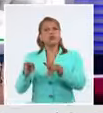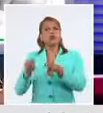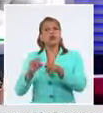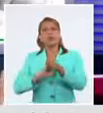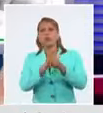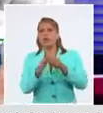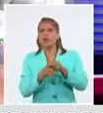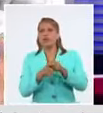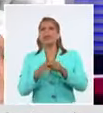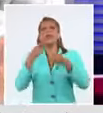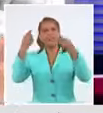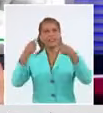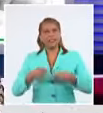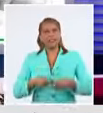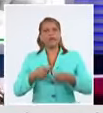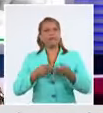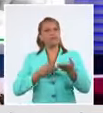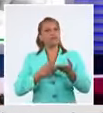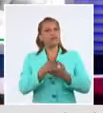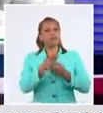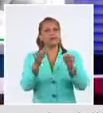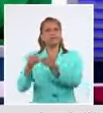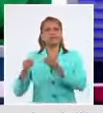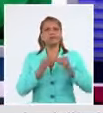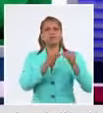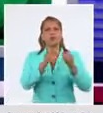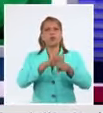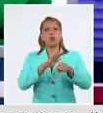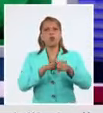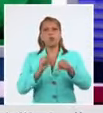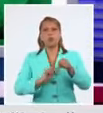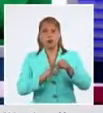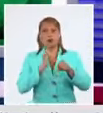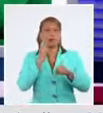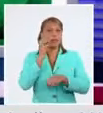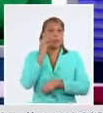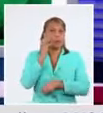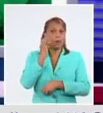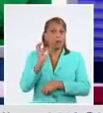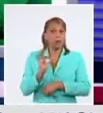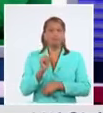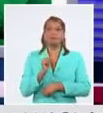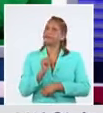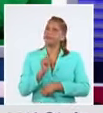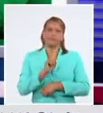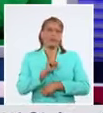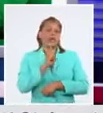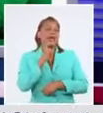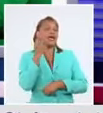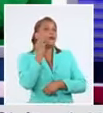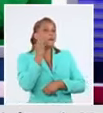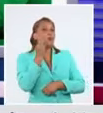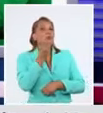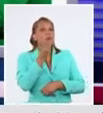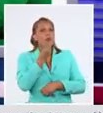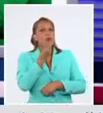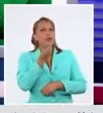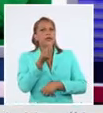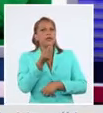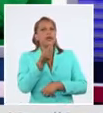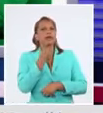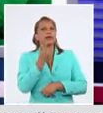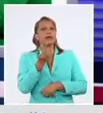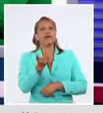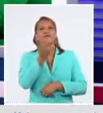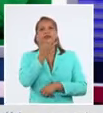debe aumentar la transmisión producto de este fenómeno. Mira, el polvo de Sahara lo que puede aumentar son las